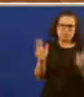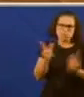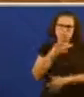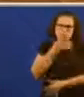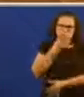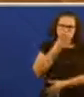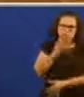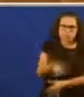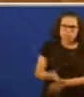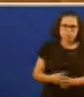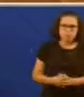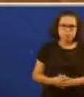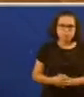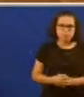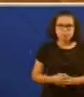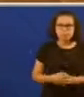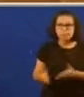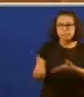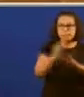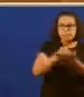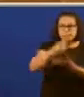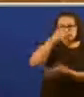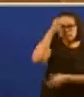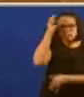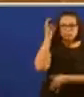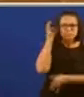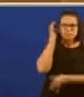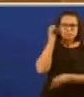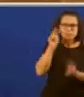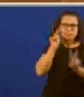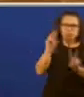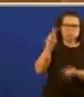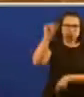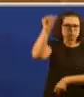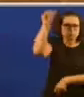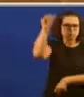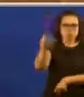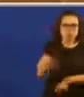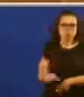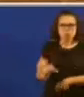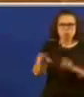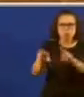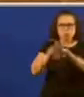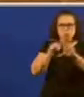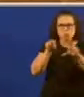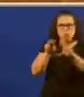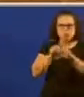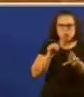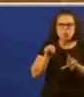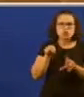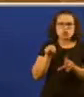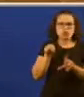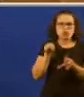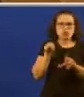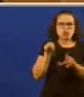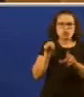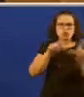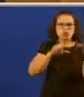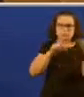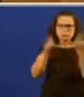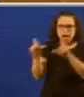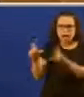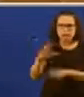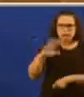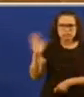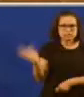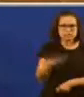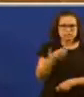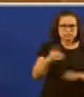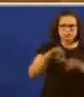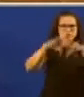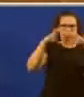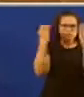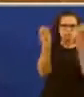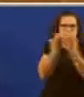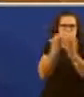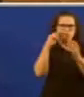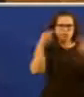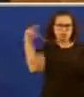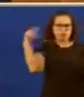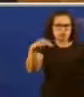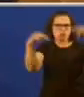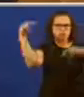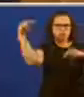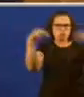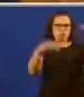Todas e todos podemos ver esas imaxes, esos vídeos da vergoña que percorreron todo o mundo vendo